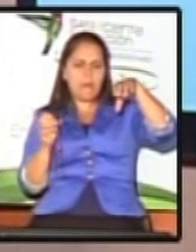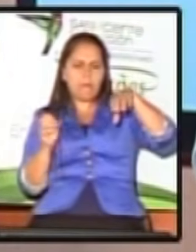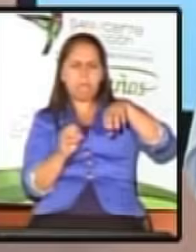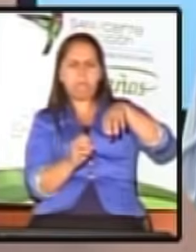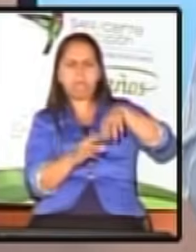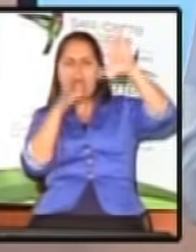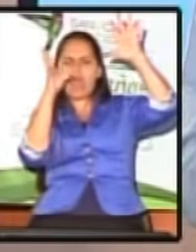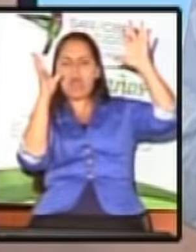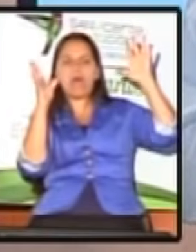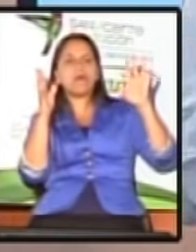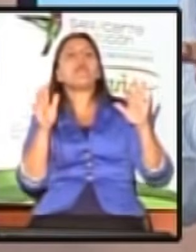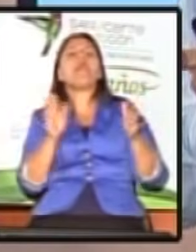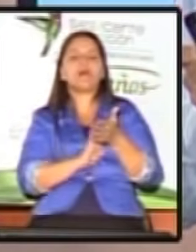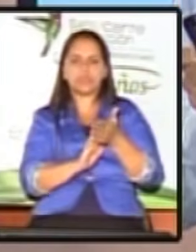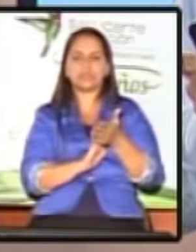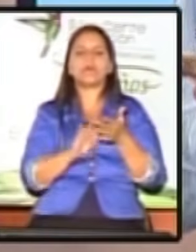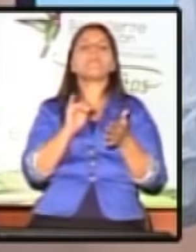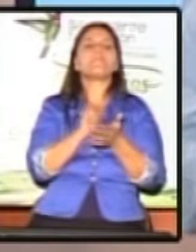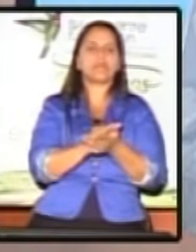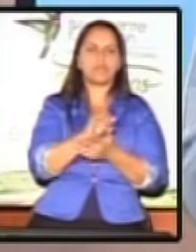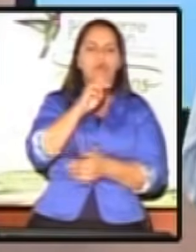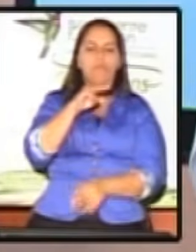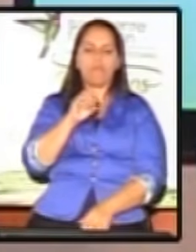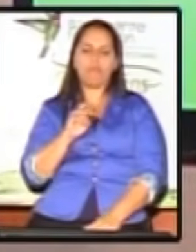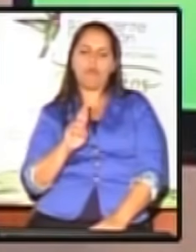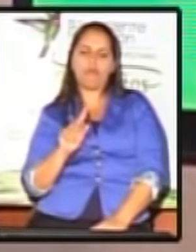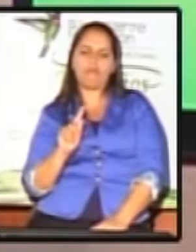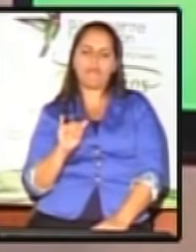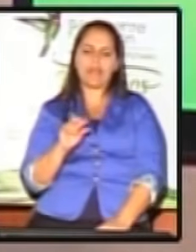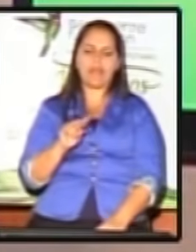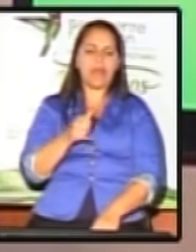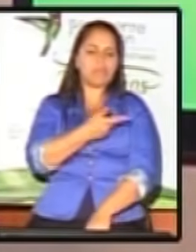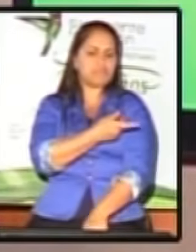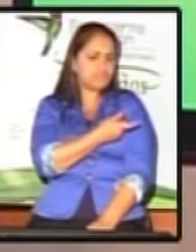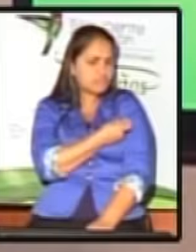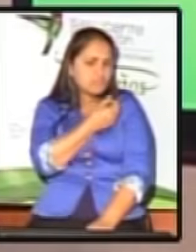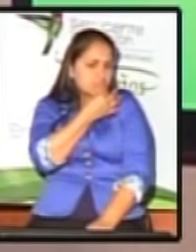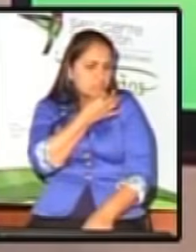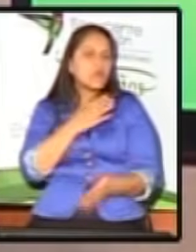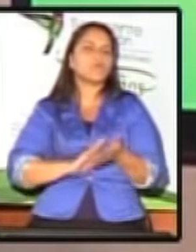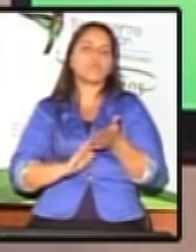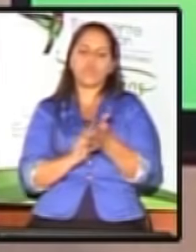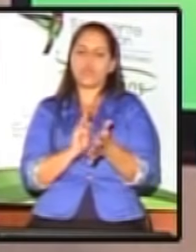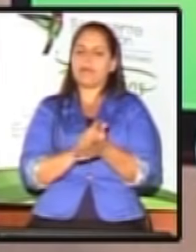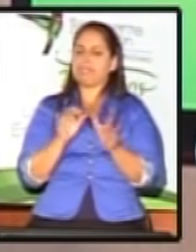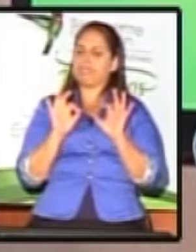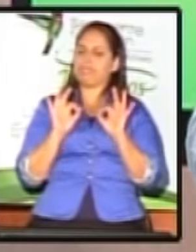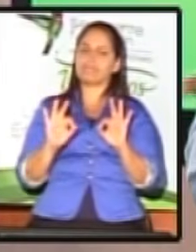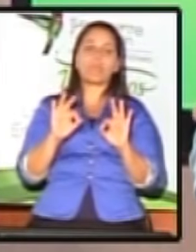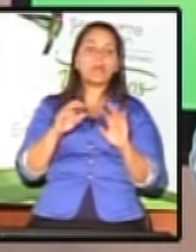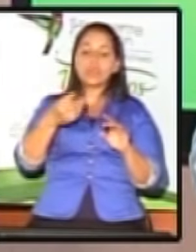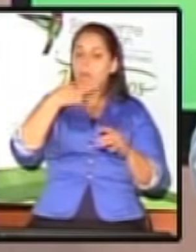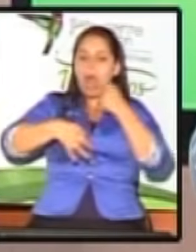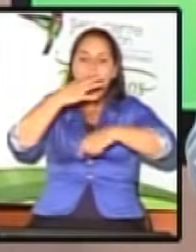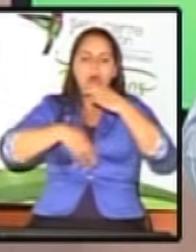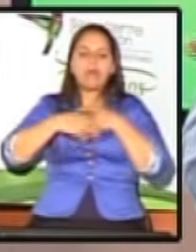década del 80? Sí, lo mismo es la morfina. Bien usada es maravillosa, nos hace ir al mar. Mal usada